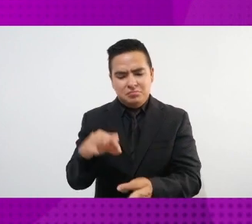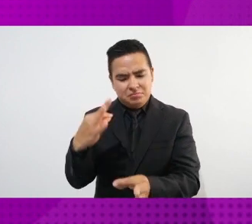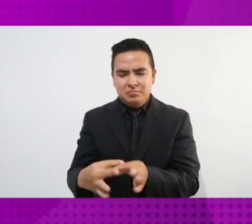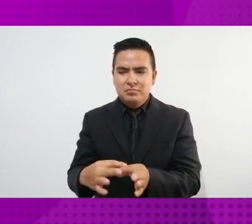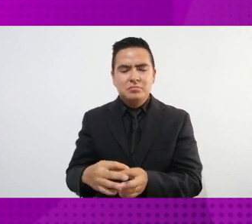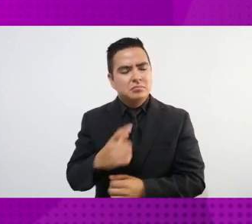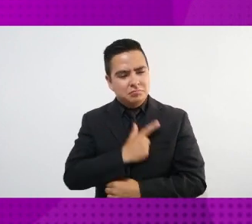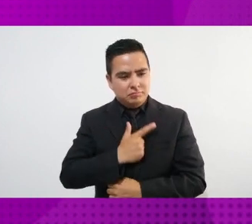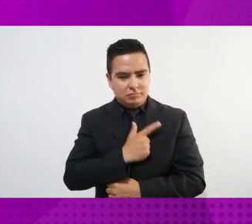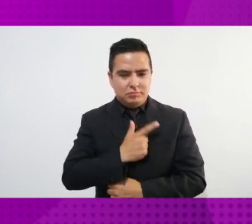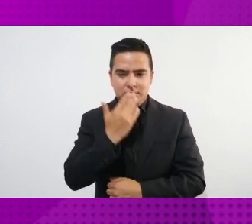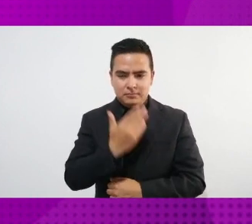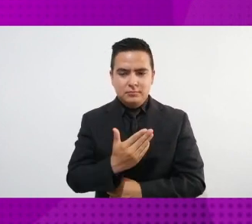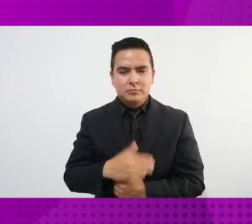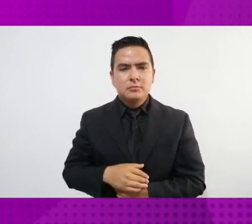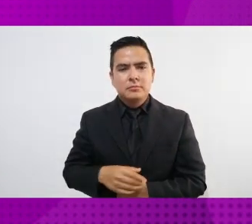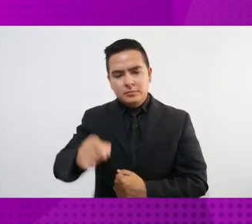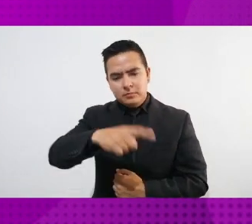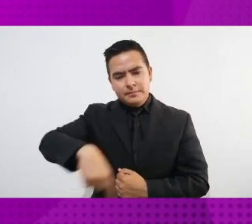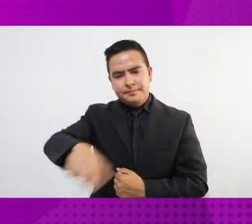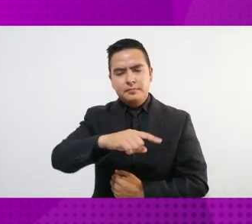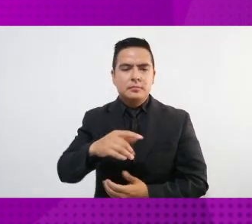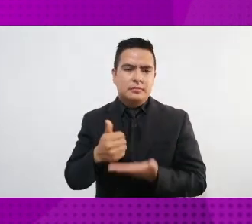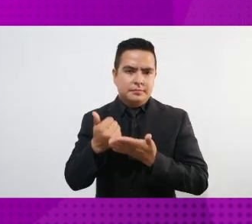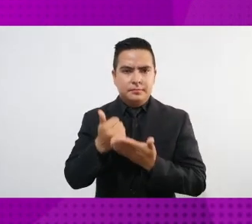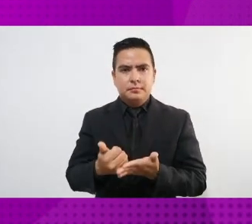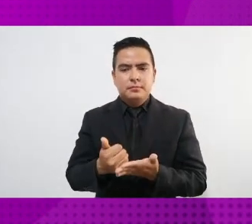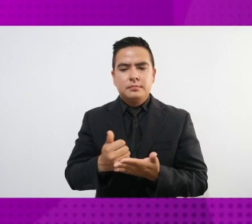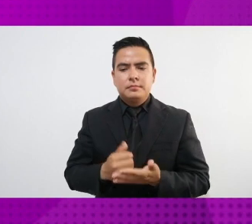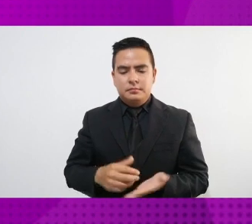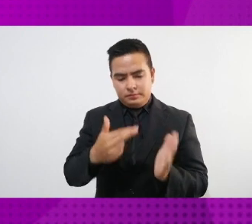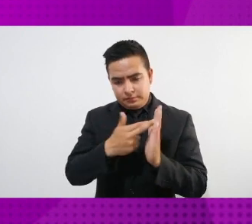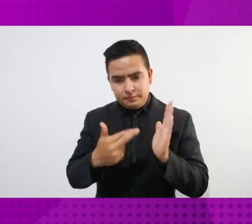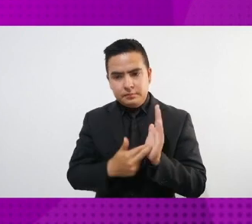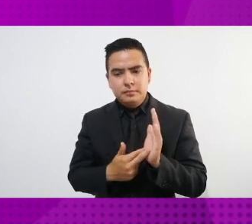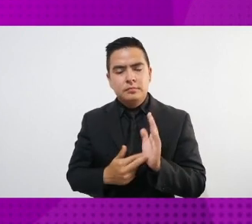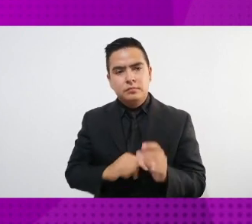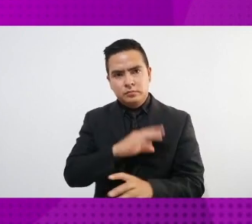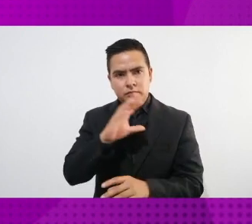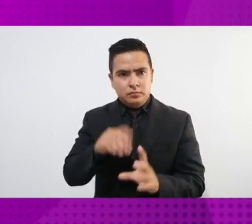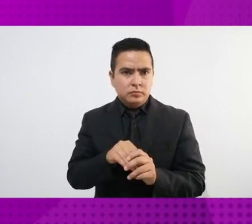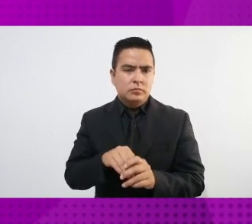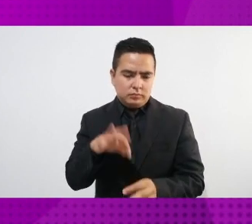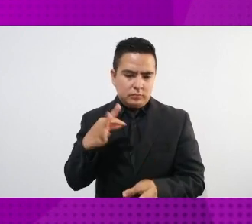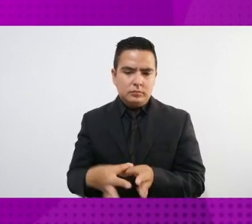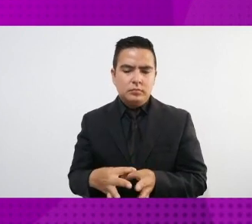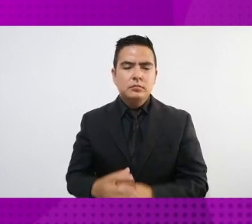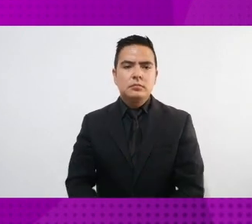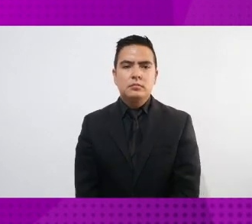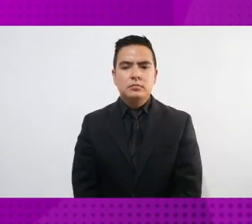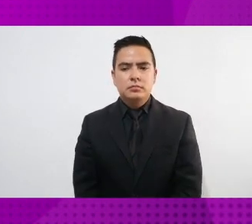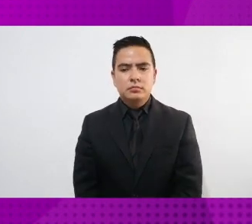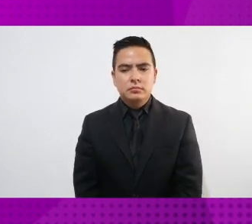mayorías puedan entonces emitir un consenso que permita establecer las normas que van a regir la sociedad